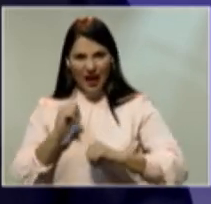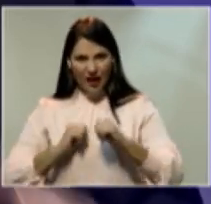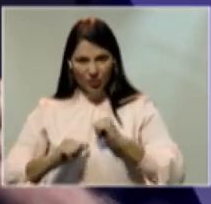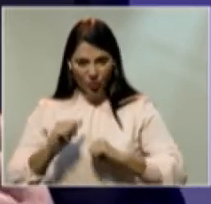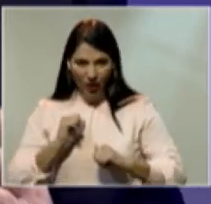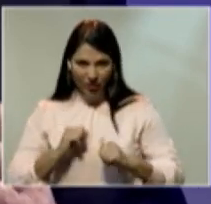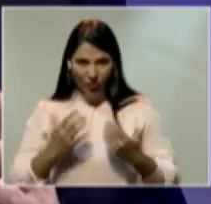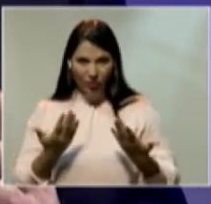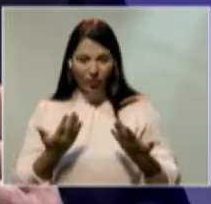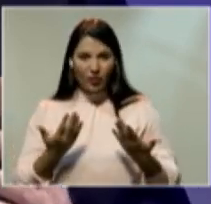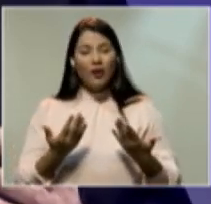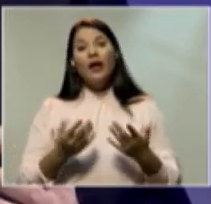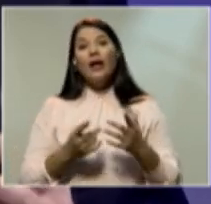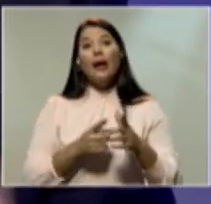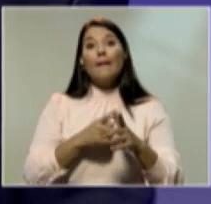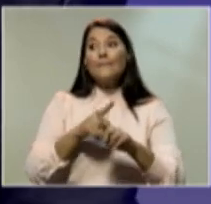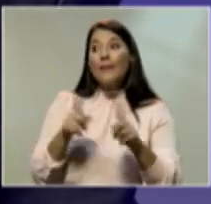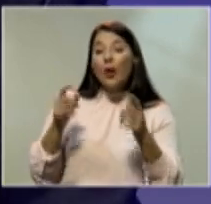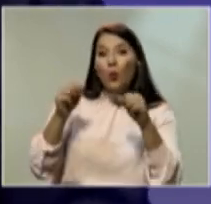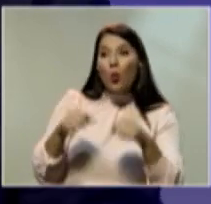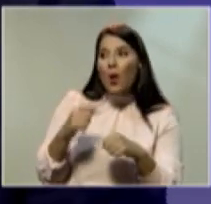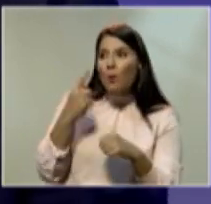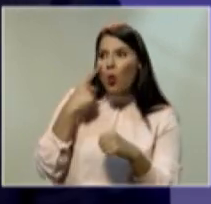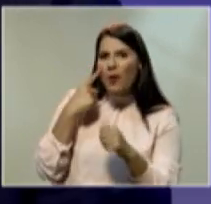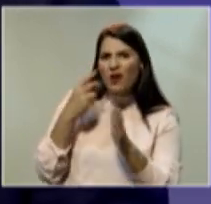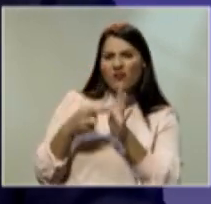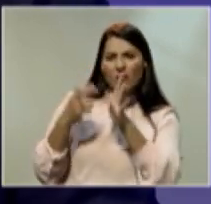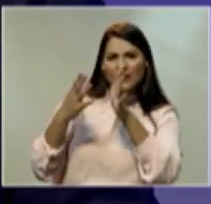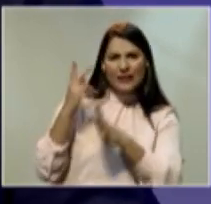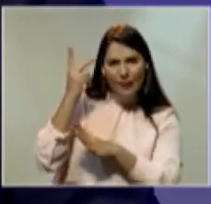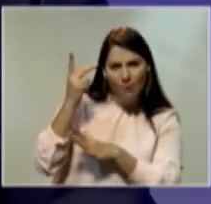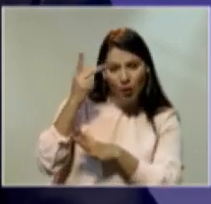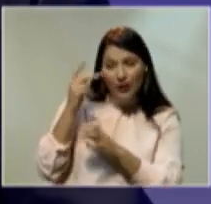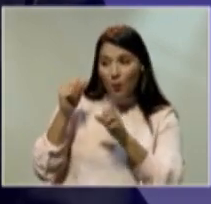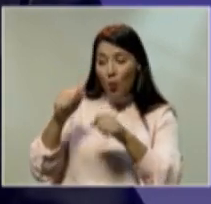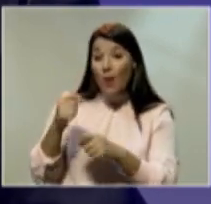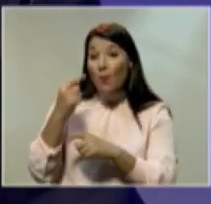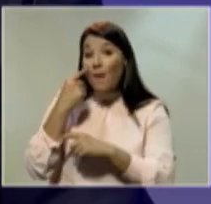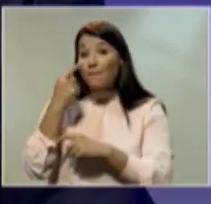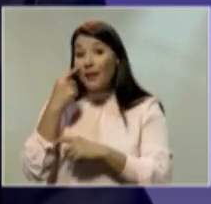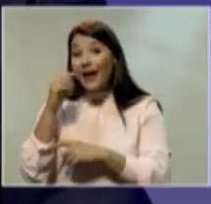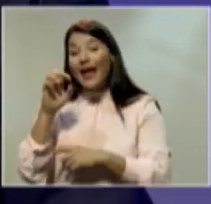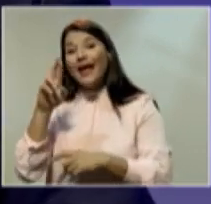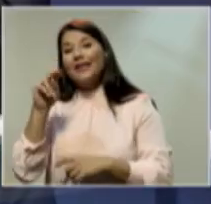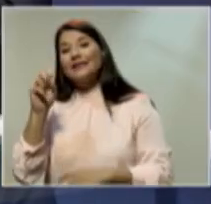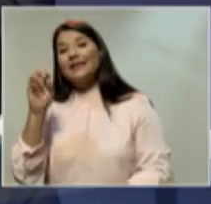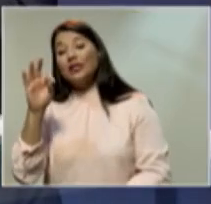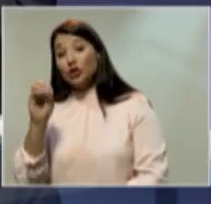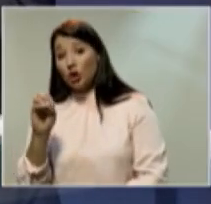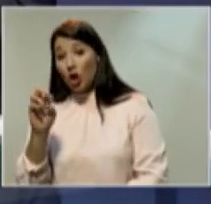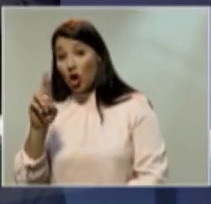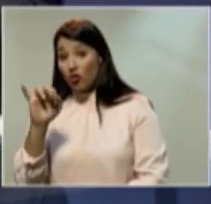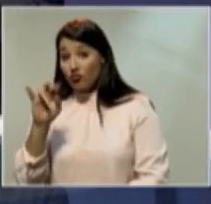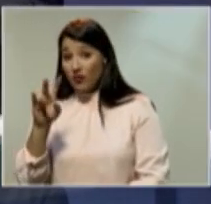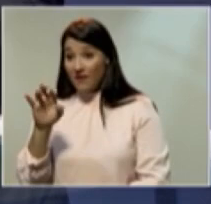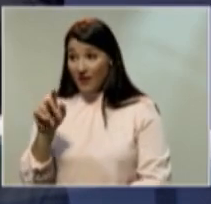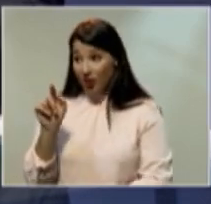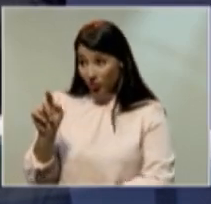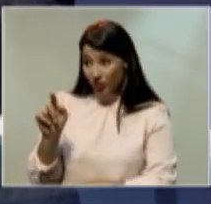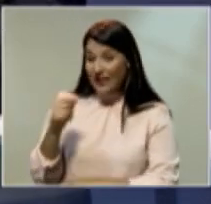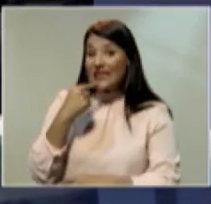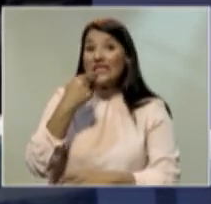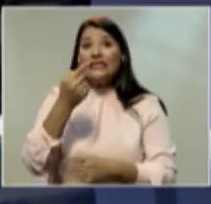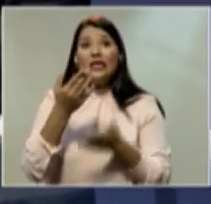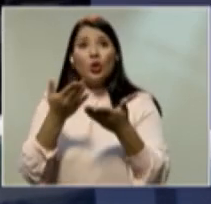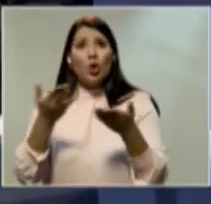podremos ver cosas. Podremos ver a representantes políticos, podremos ver a Ernesto Rivera diciendo cosas que Ernesto